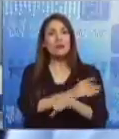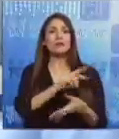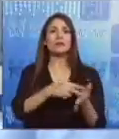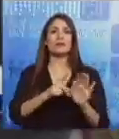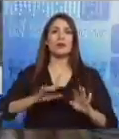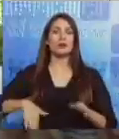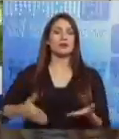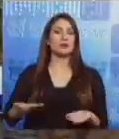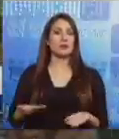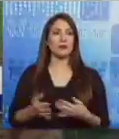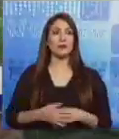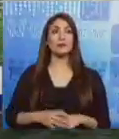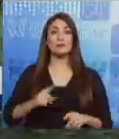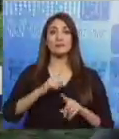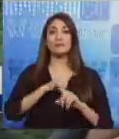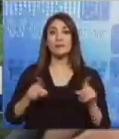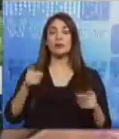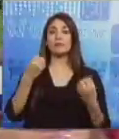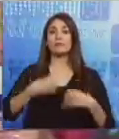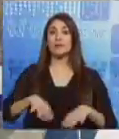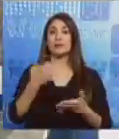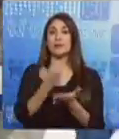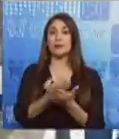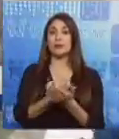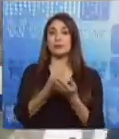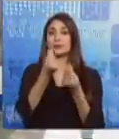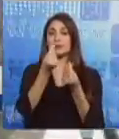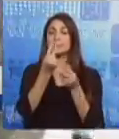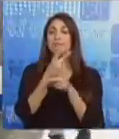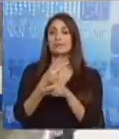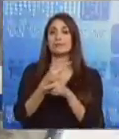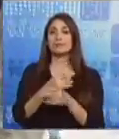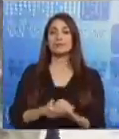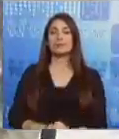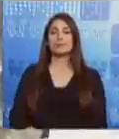de problemas, sino también pérdidas millonarias. Alcibiades Onofre, TC Televisión.